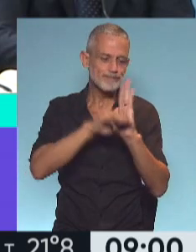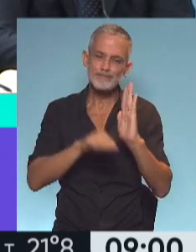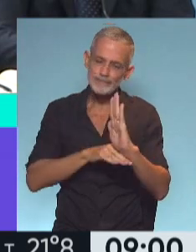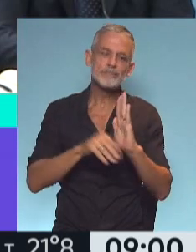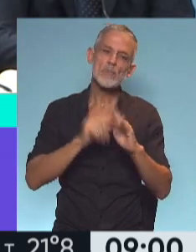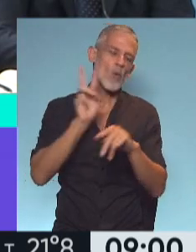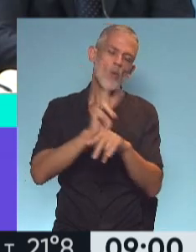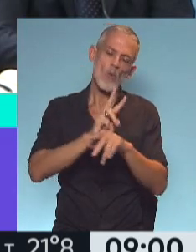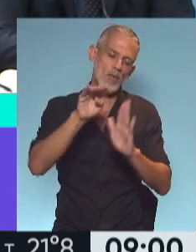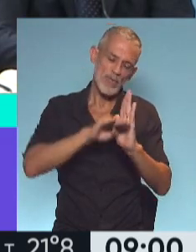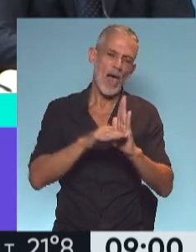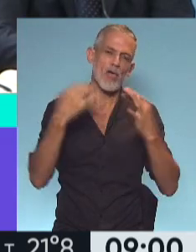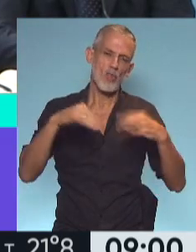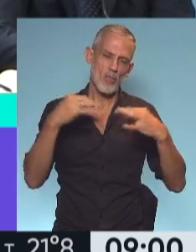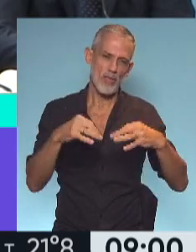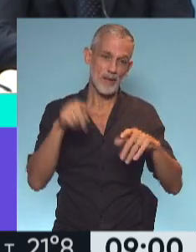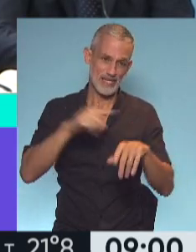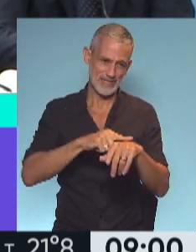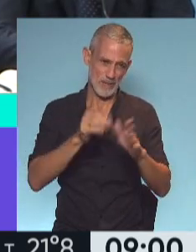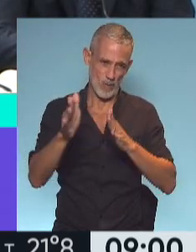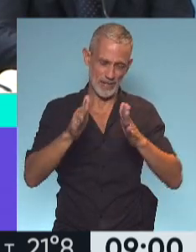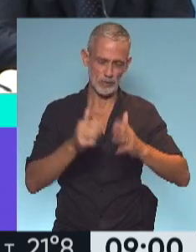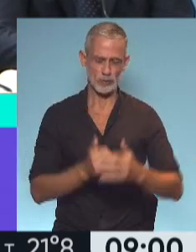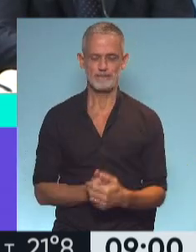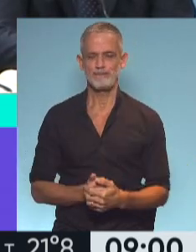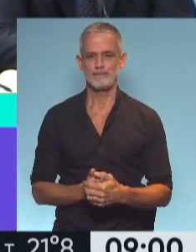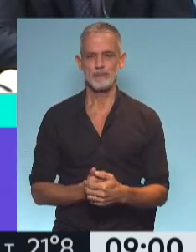los cuidados en este momento.